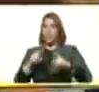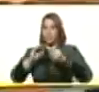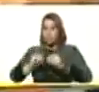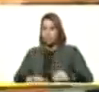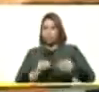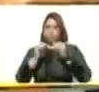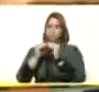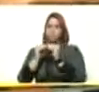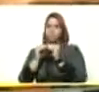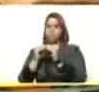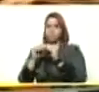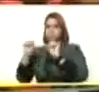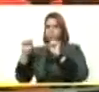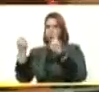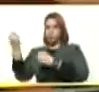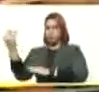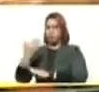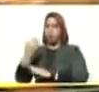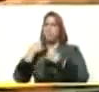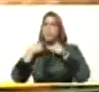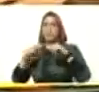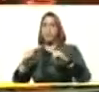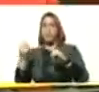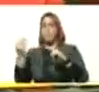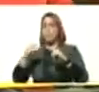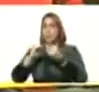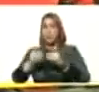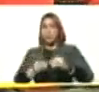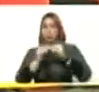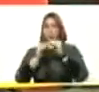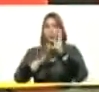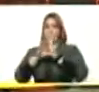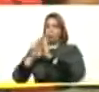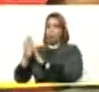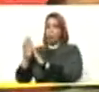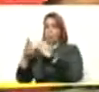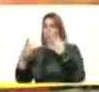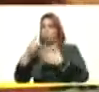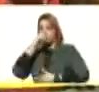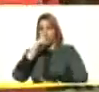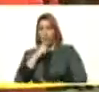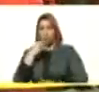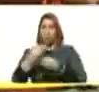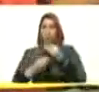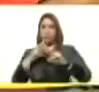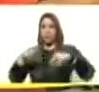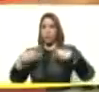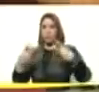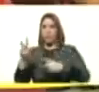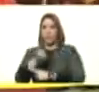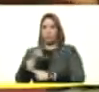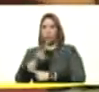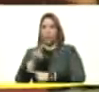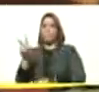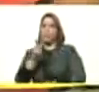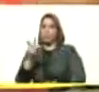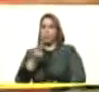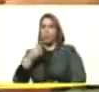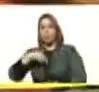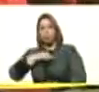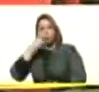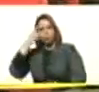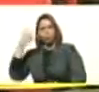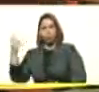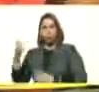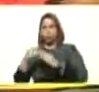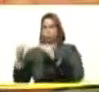recuperar lo que el bloqueo nos hizo perder, pero más que para recuperar, 8 años para hacer una nueva Venezuela. La Venezuela que soñamos todas y todos